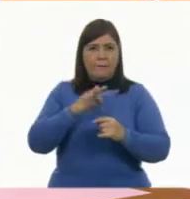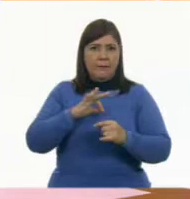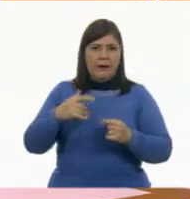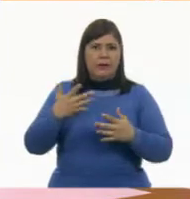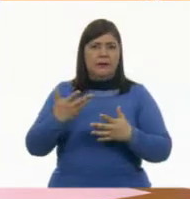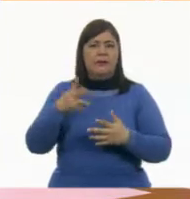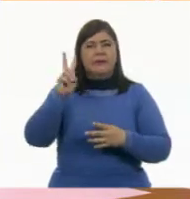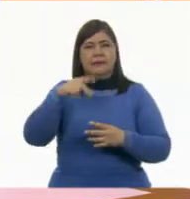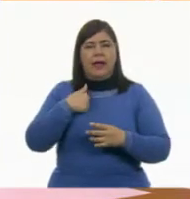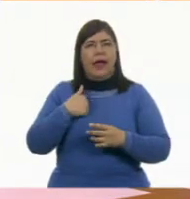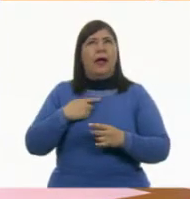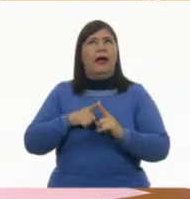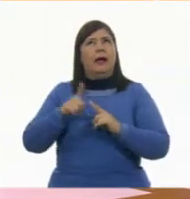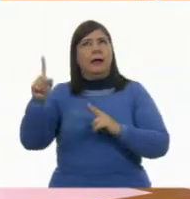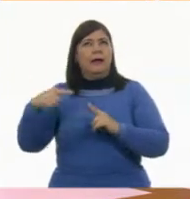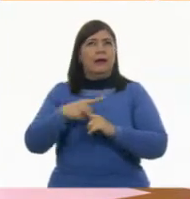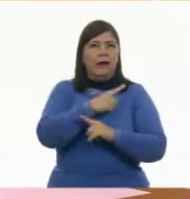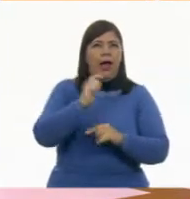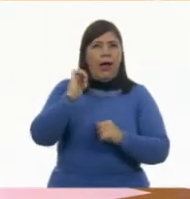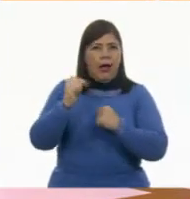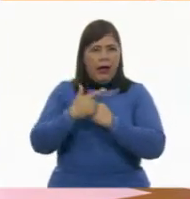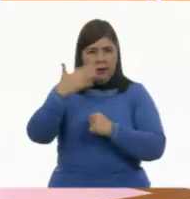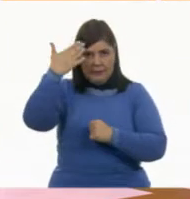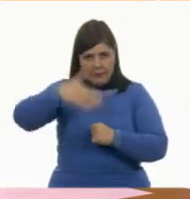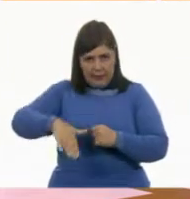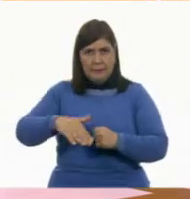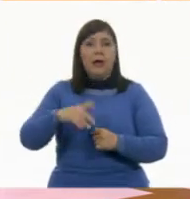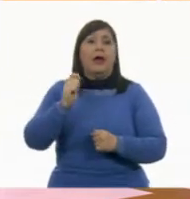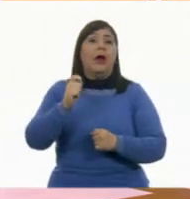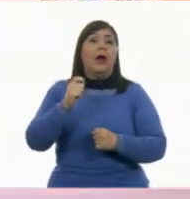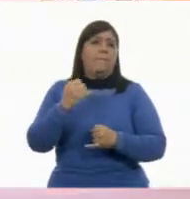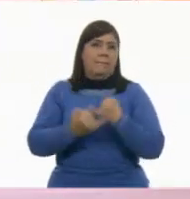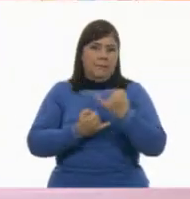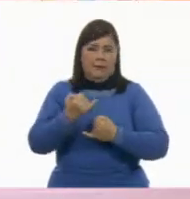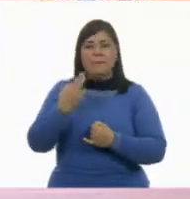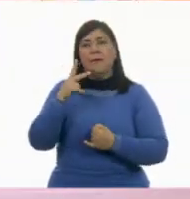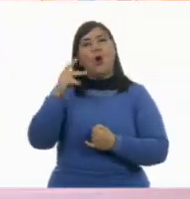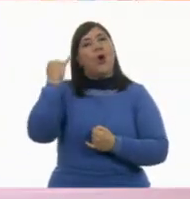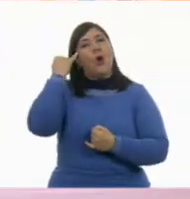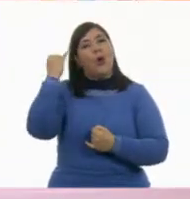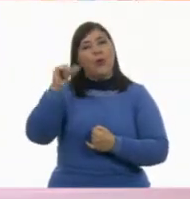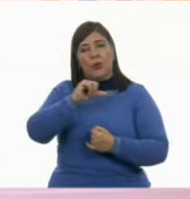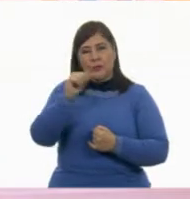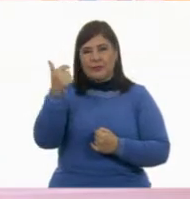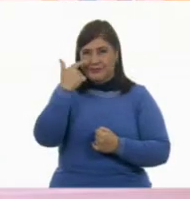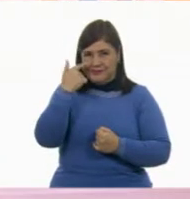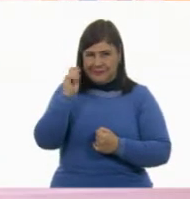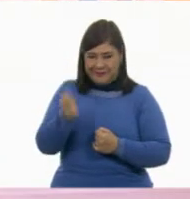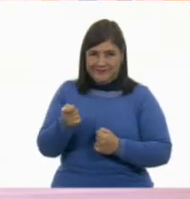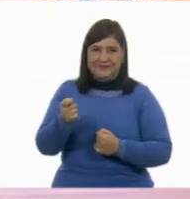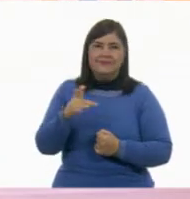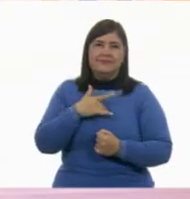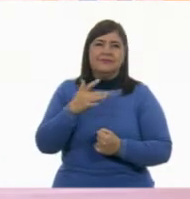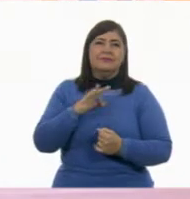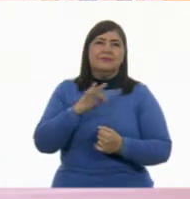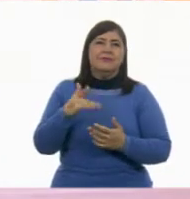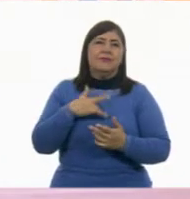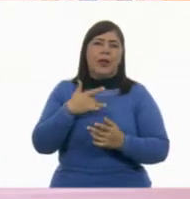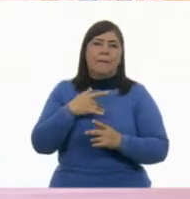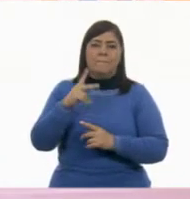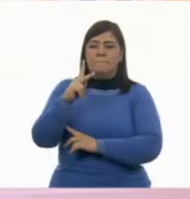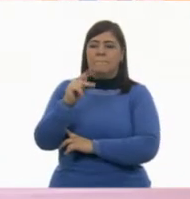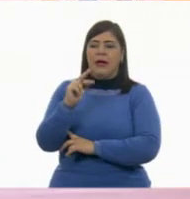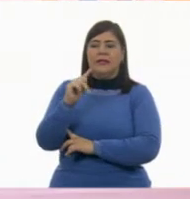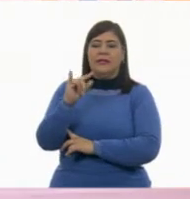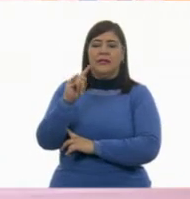trayectorias, vamos a jugar, pero ahora tengo una nueva propuesta. Vamos a hacerlo con una partitura.